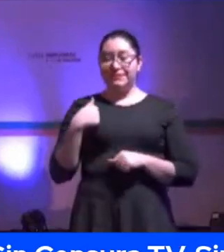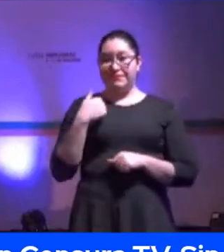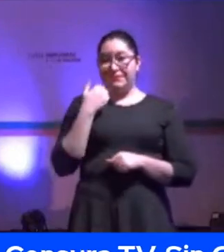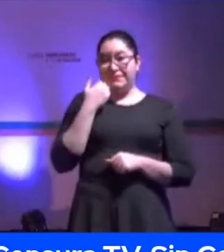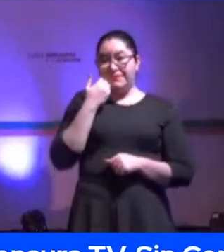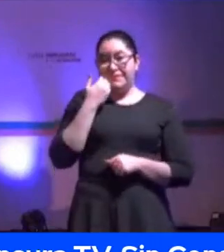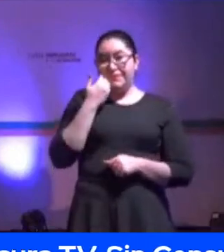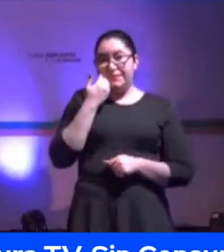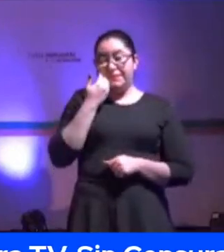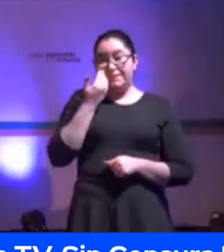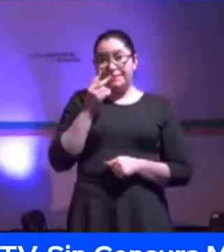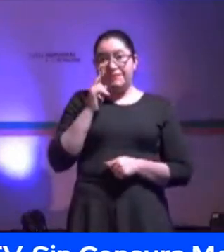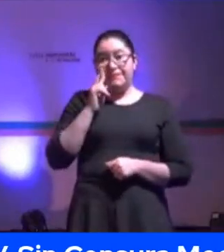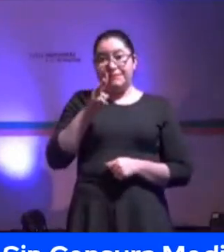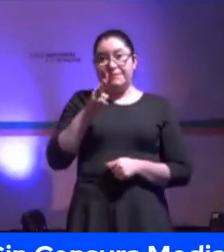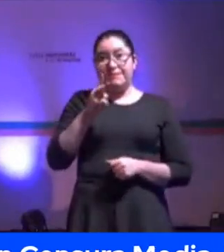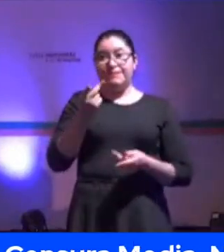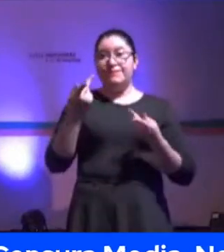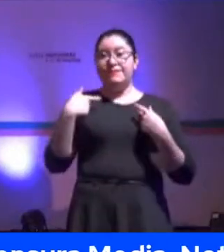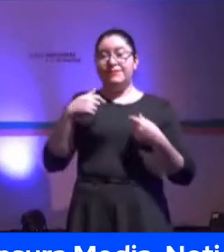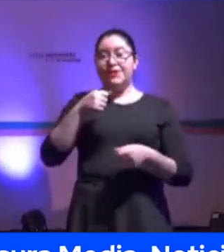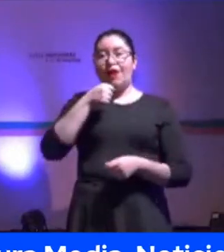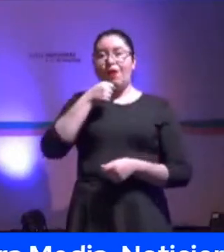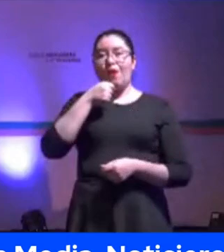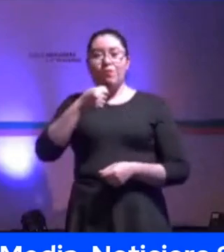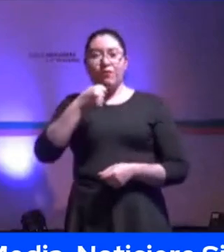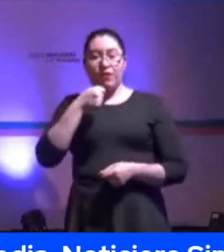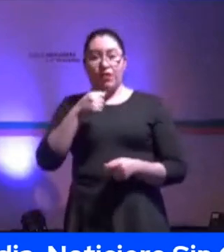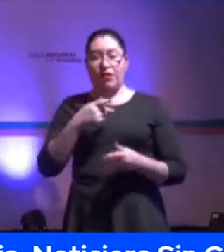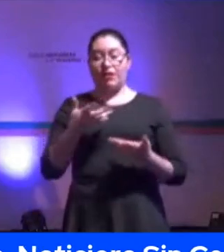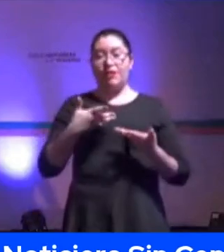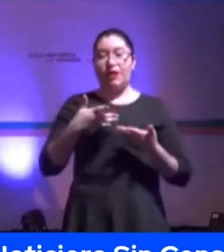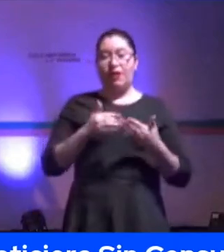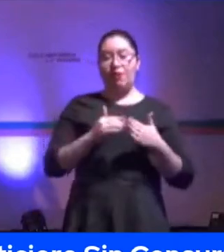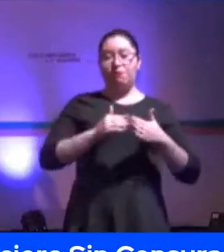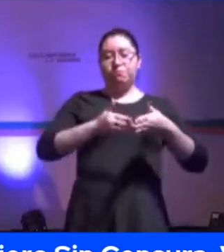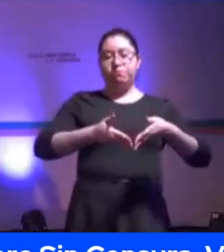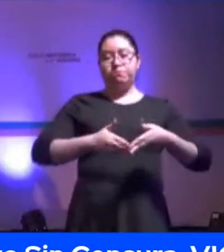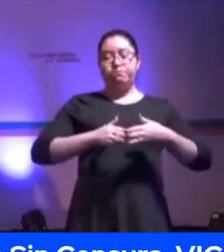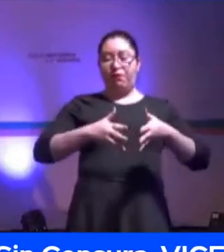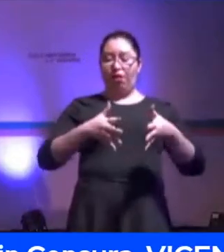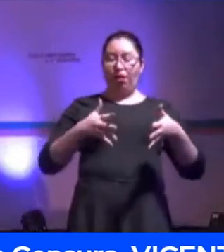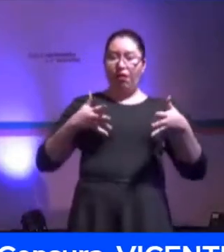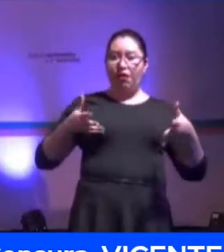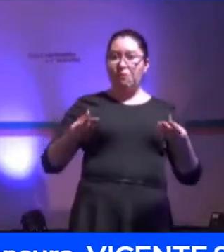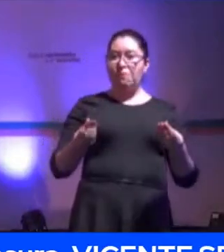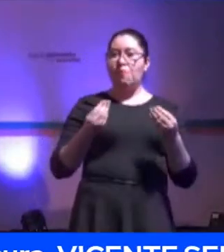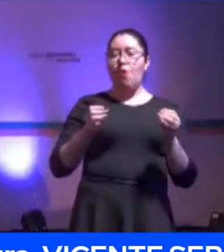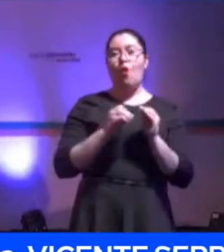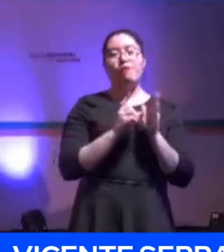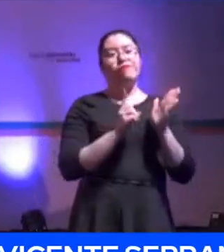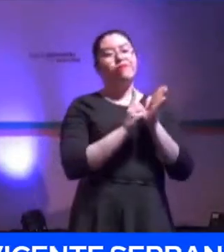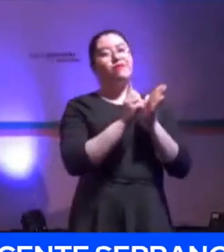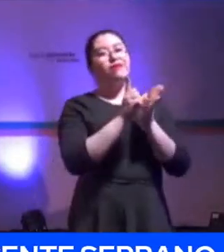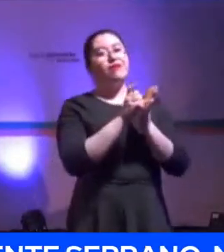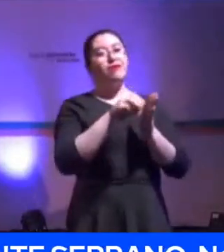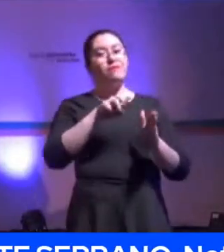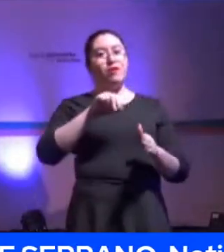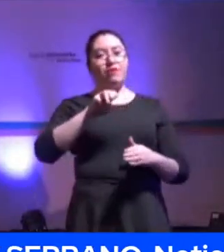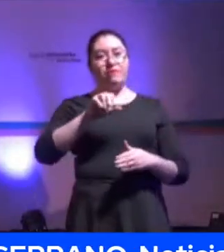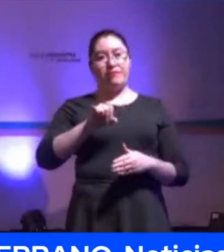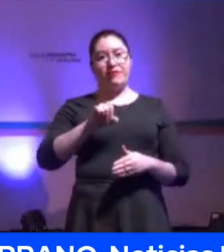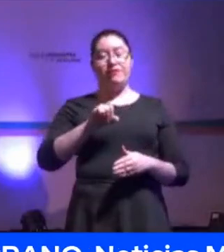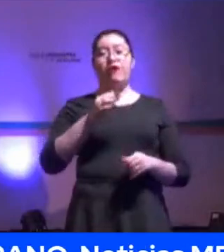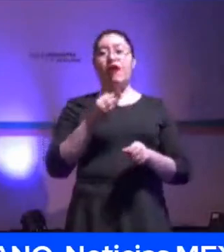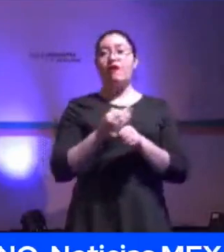que el periodista que tiene muchos yates o el que tiene muchos departamentos en Miami se parara